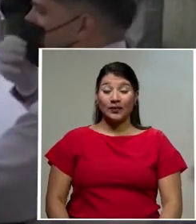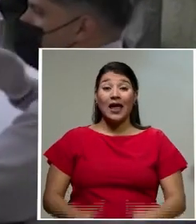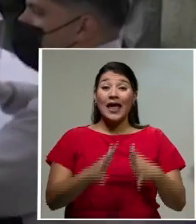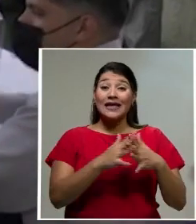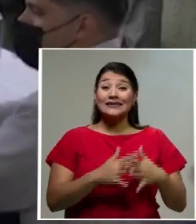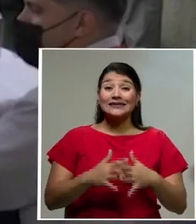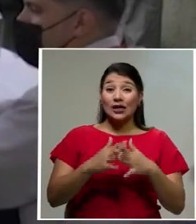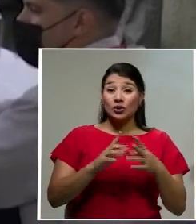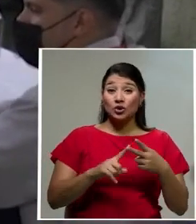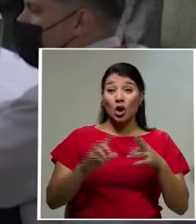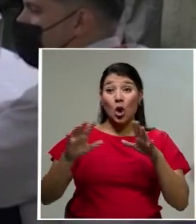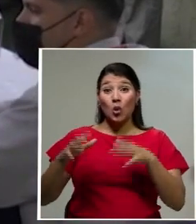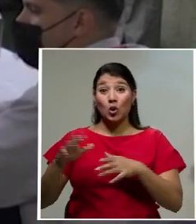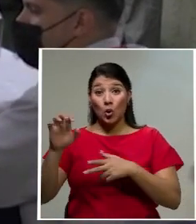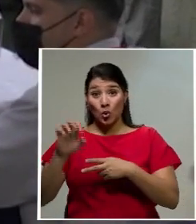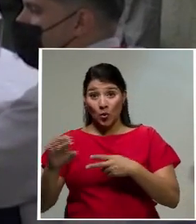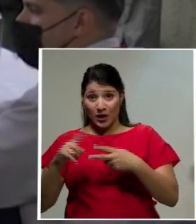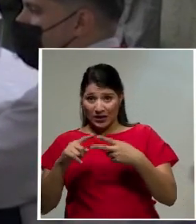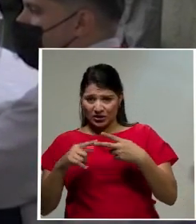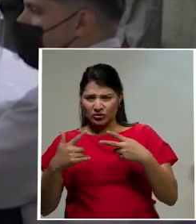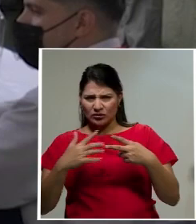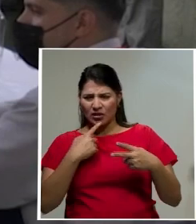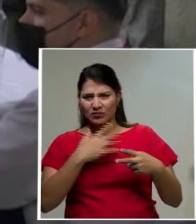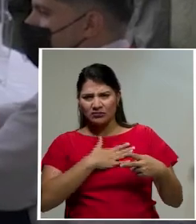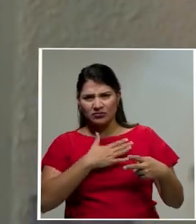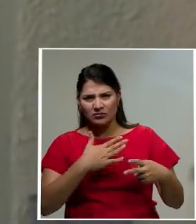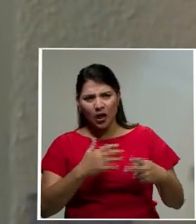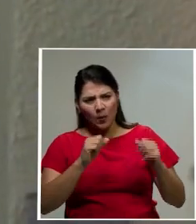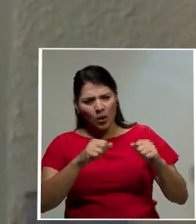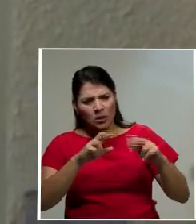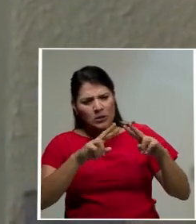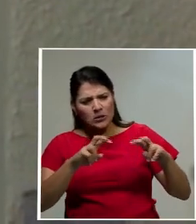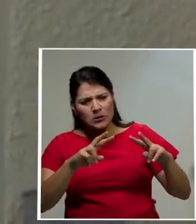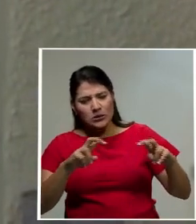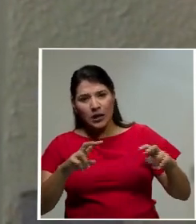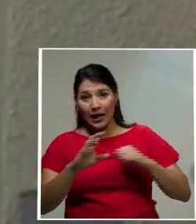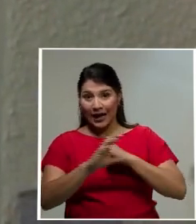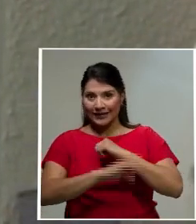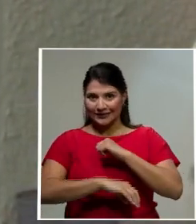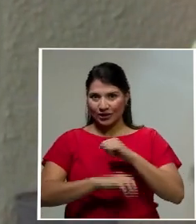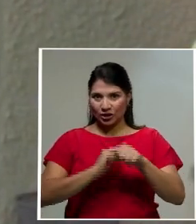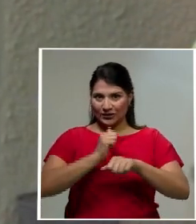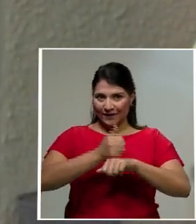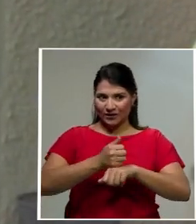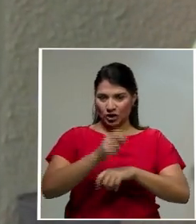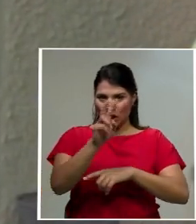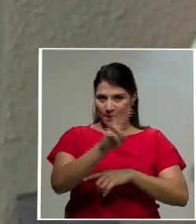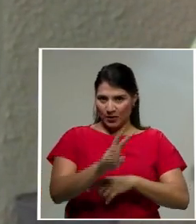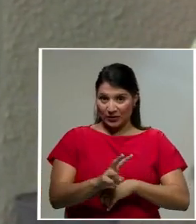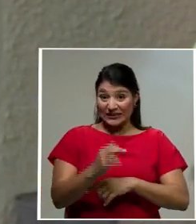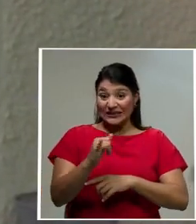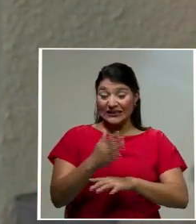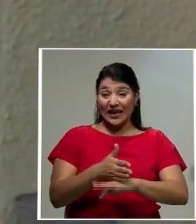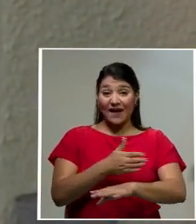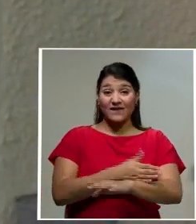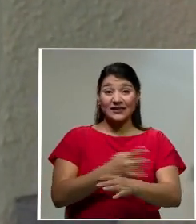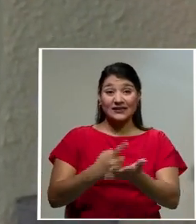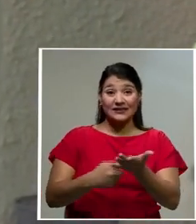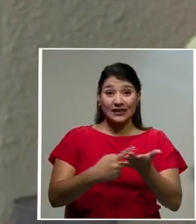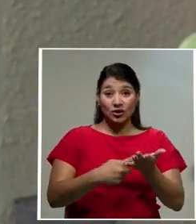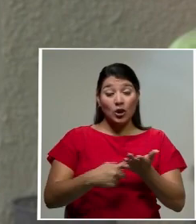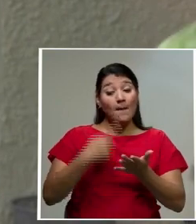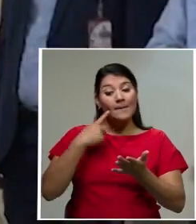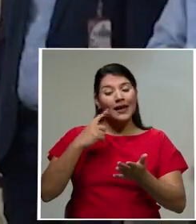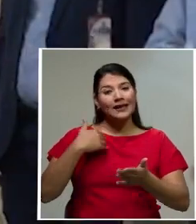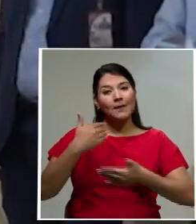Unidos y la Unión Europea ya han expresado su disposición a revisar las medidas coercitivas si avanzan las discusiones en pro de elecciones